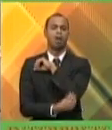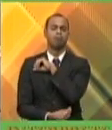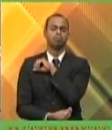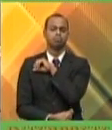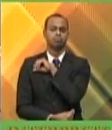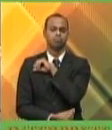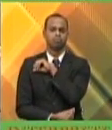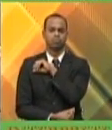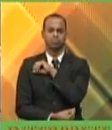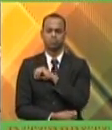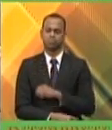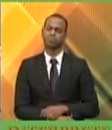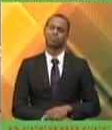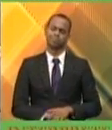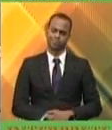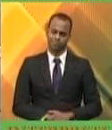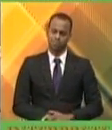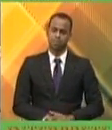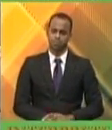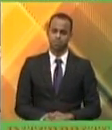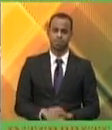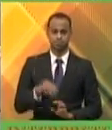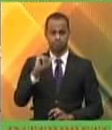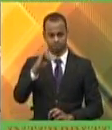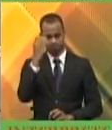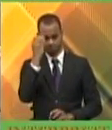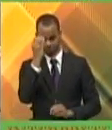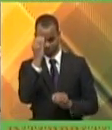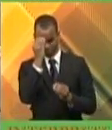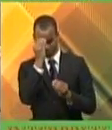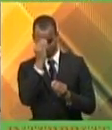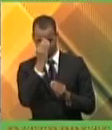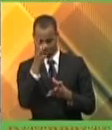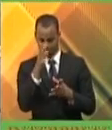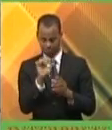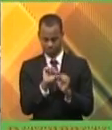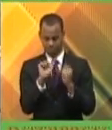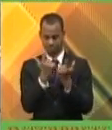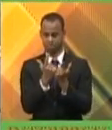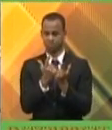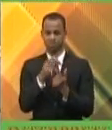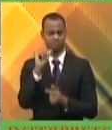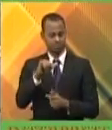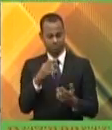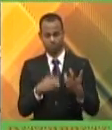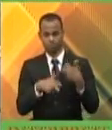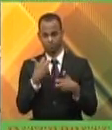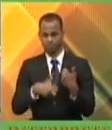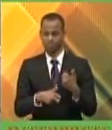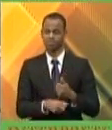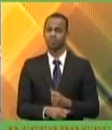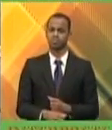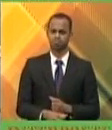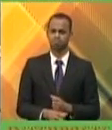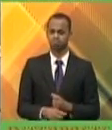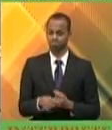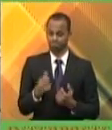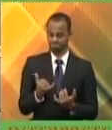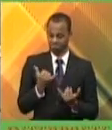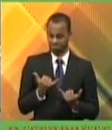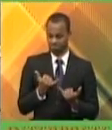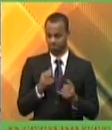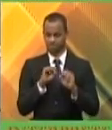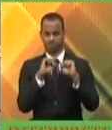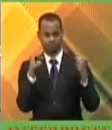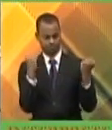es un invento social entiendo como lo es la estos problemas que estamos tratando ahora que ahora